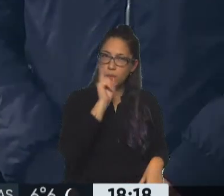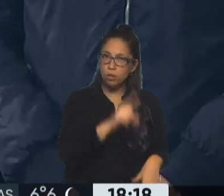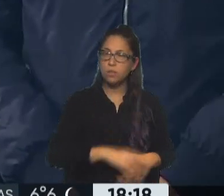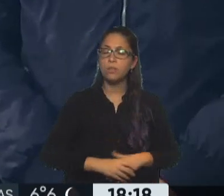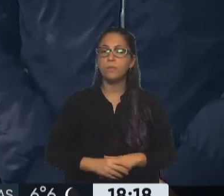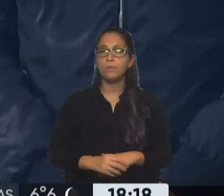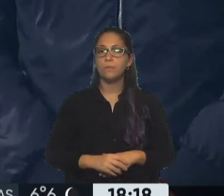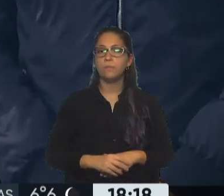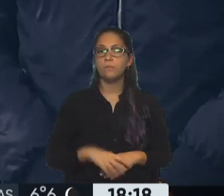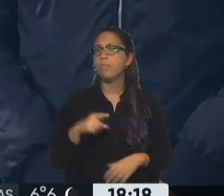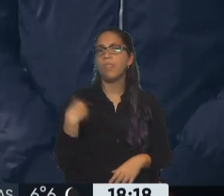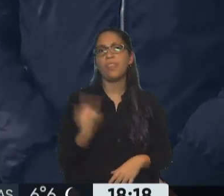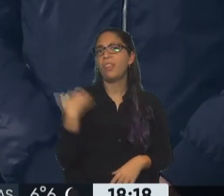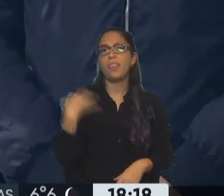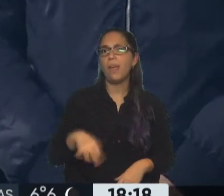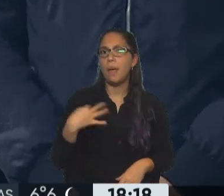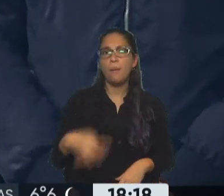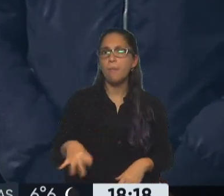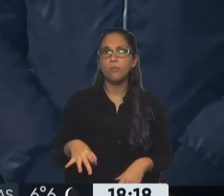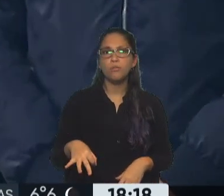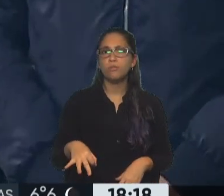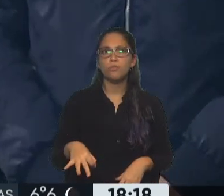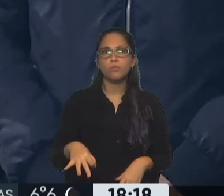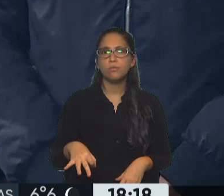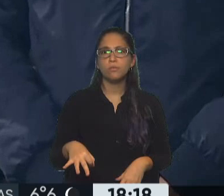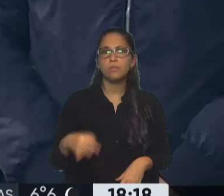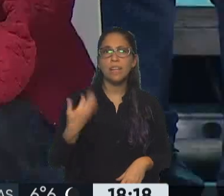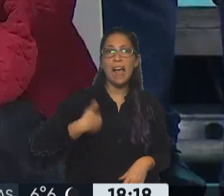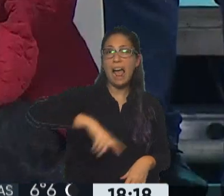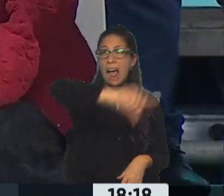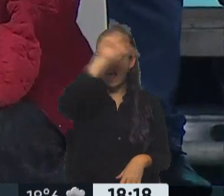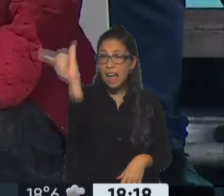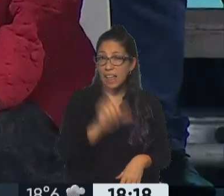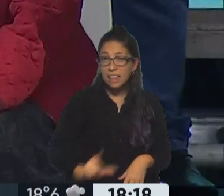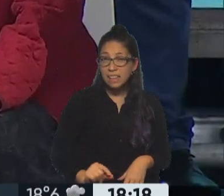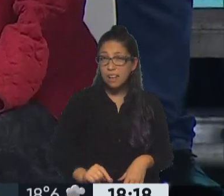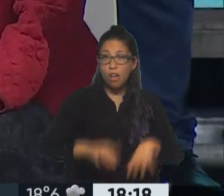que llevemos a todos los rincones de la patria,